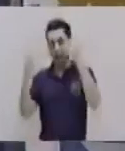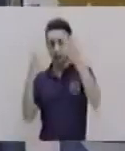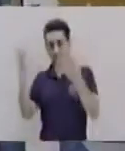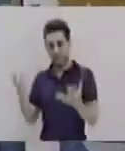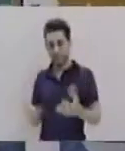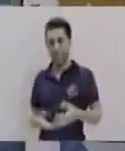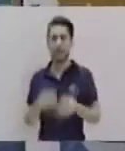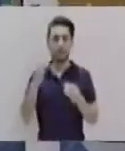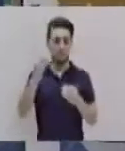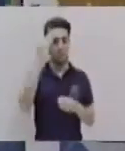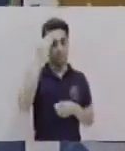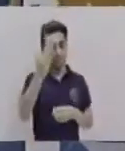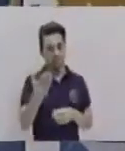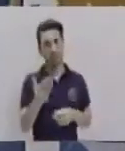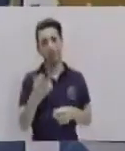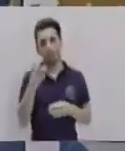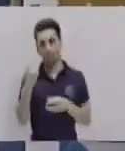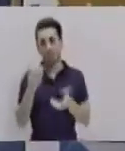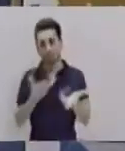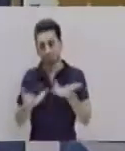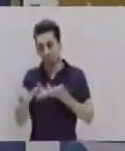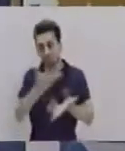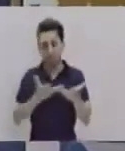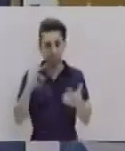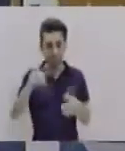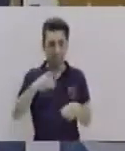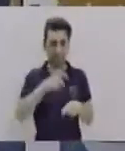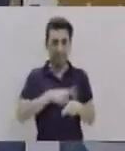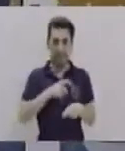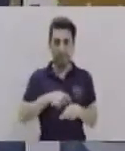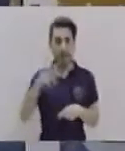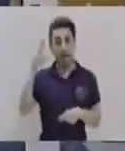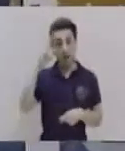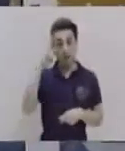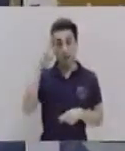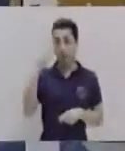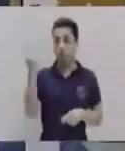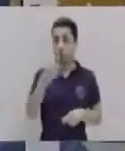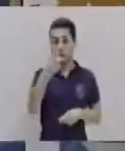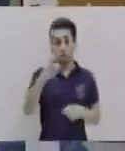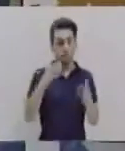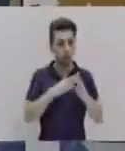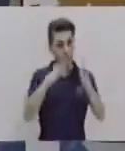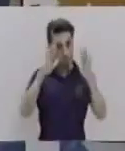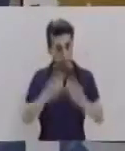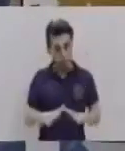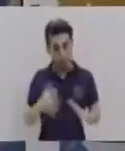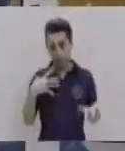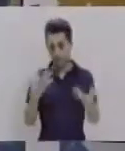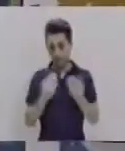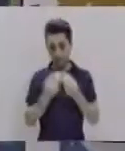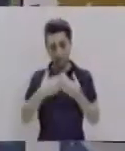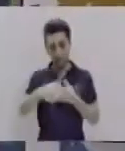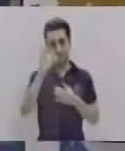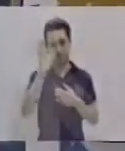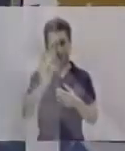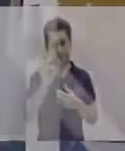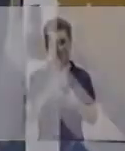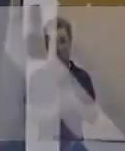gracias nuevamente por haber compartido este tiempo con nosotros. Recuerden a todos quedarse en casa y que juntos saldremos